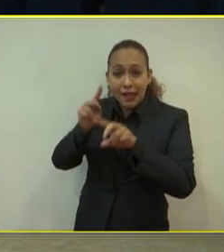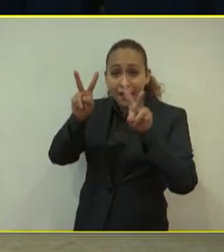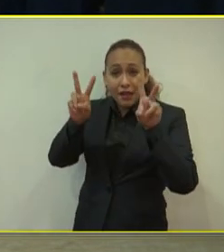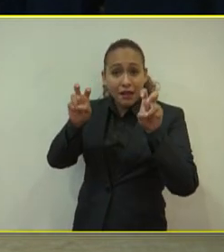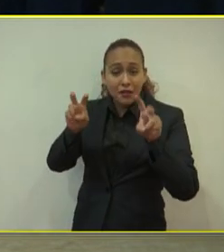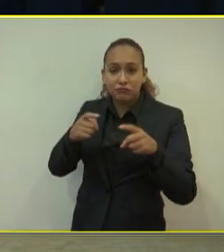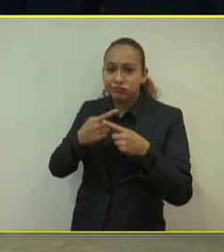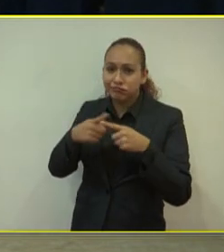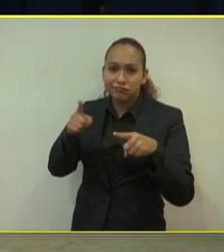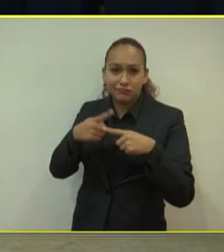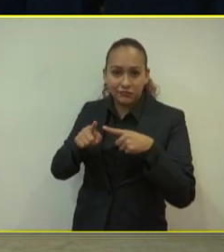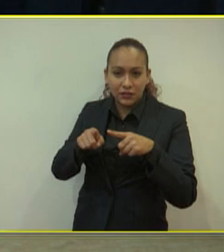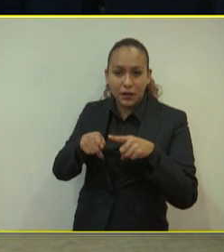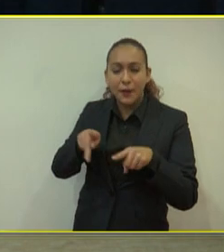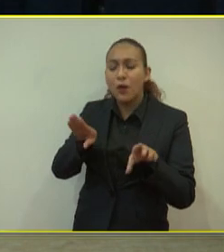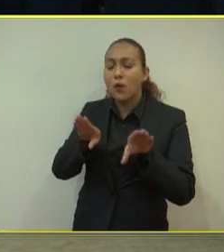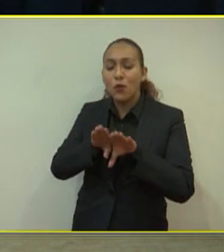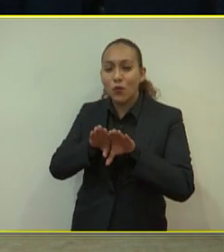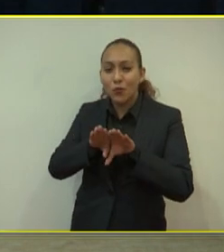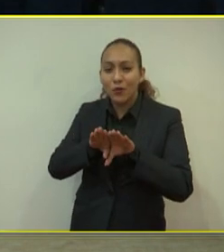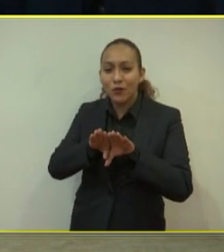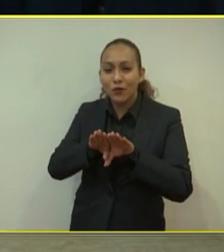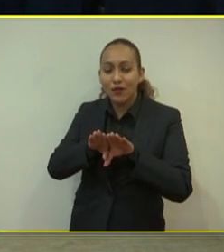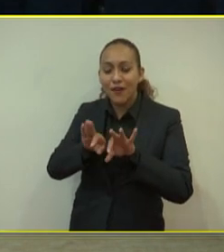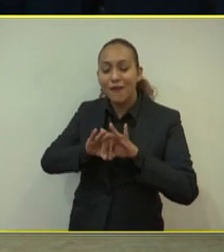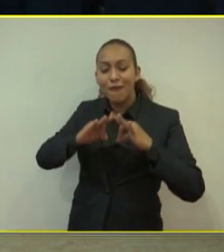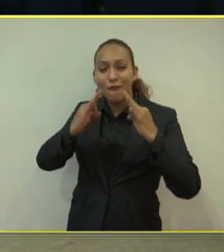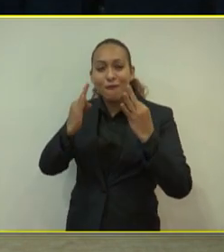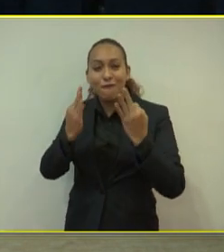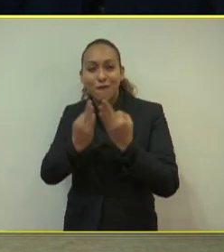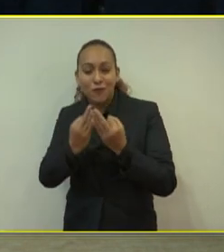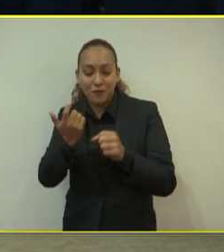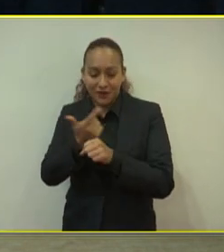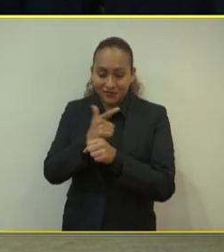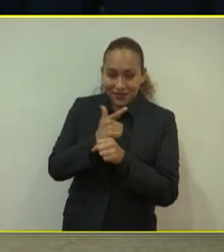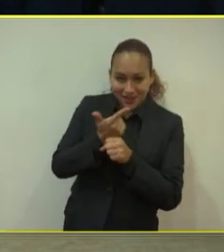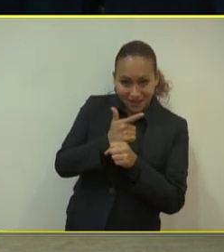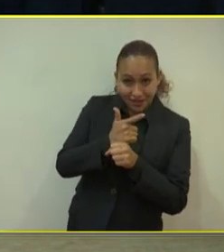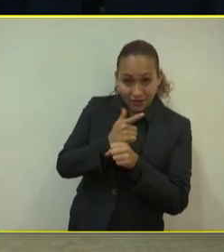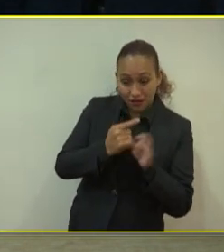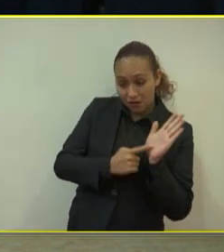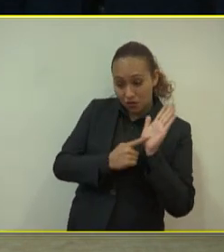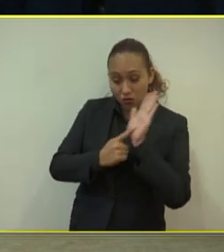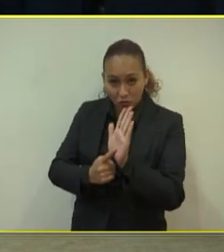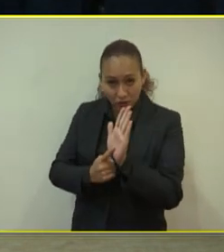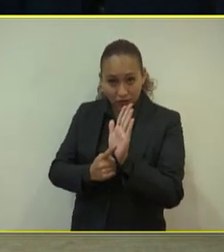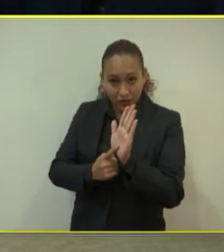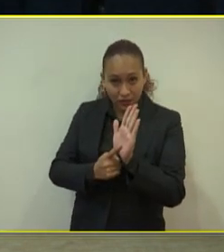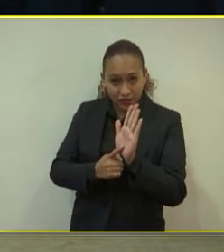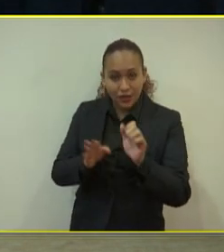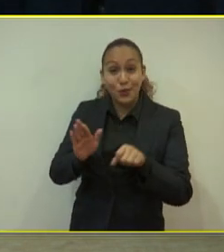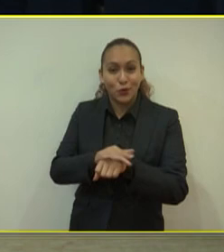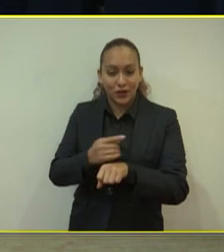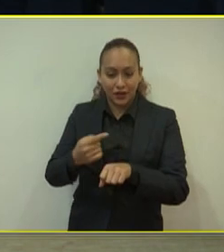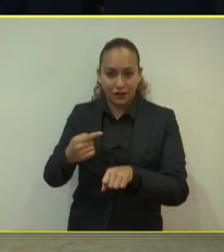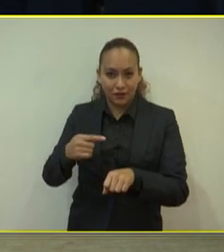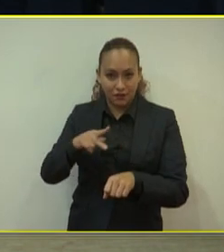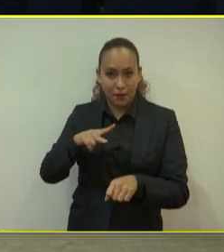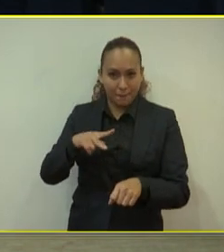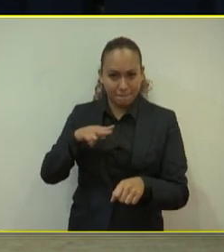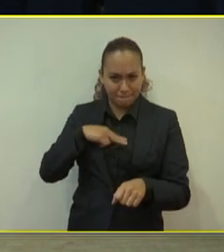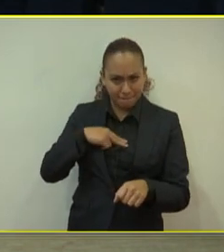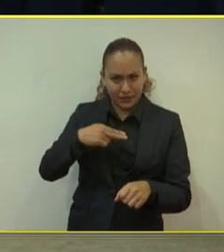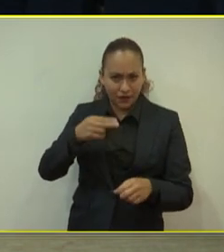índole a través de esta mirada de nuestra licenciatura, que no tiene un apellido como